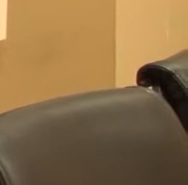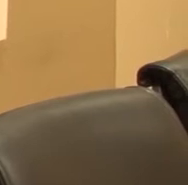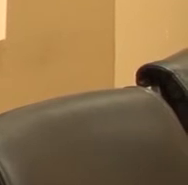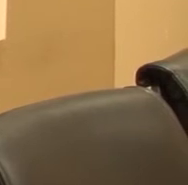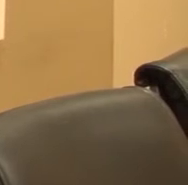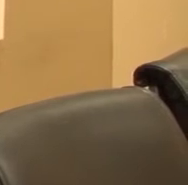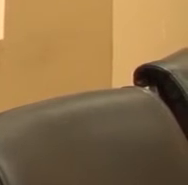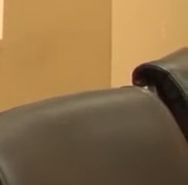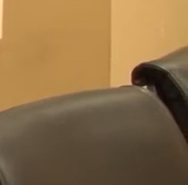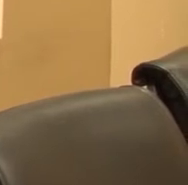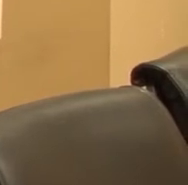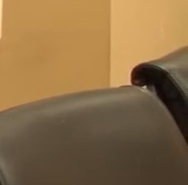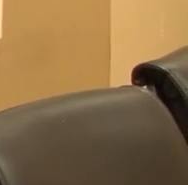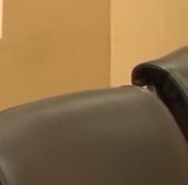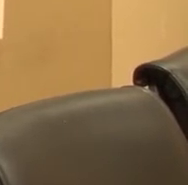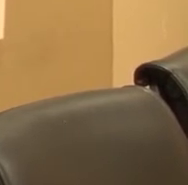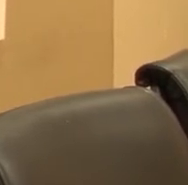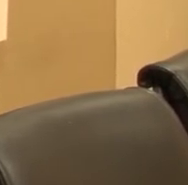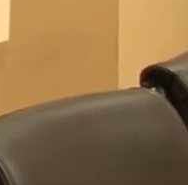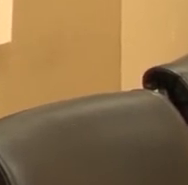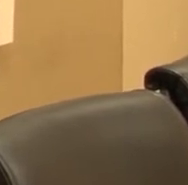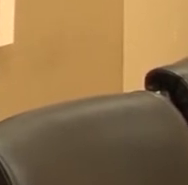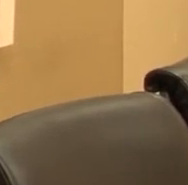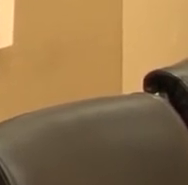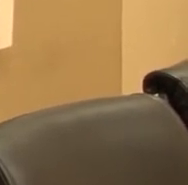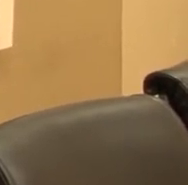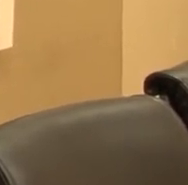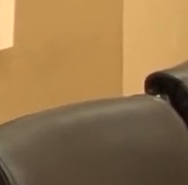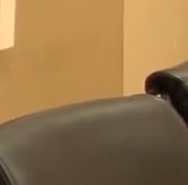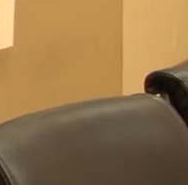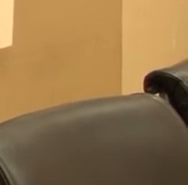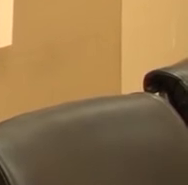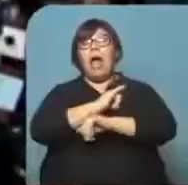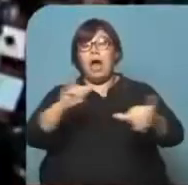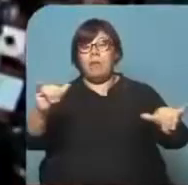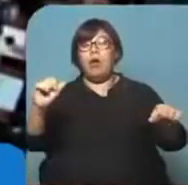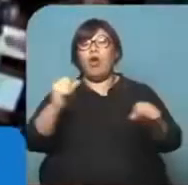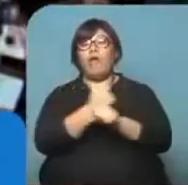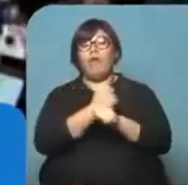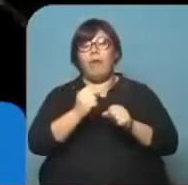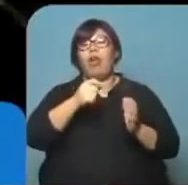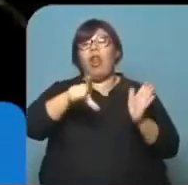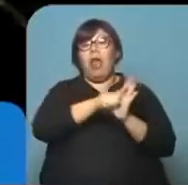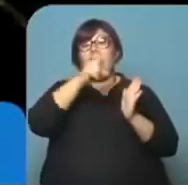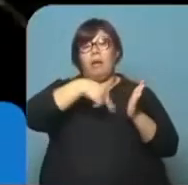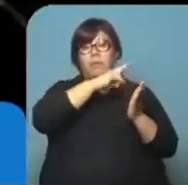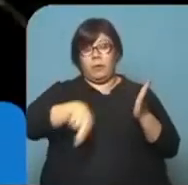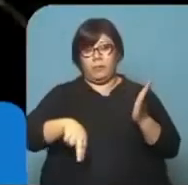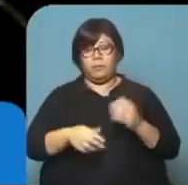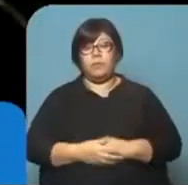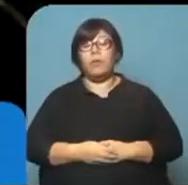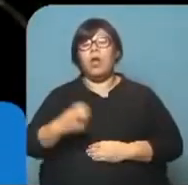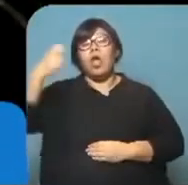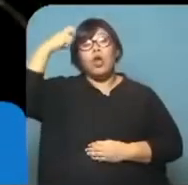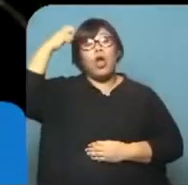tarifas de agua gas y electricidad esos tres servicios a noviembre de 2017 ese